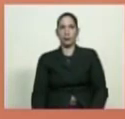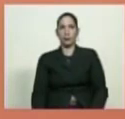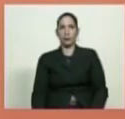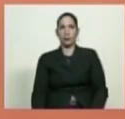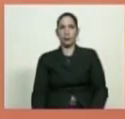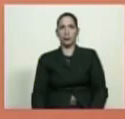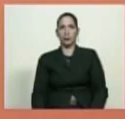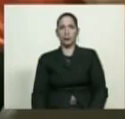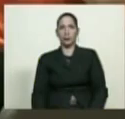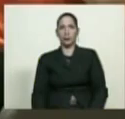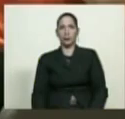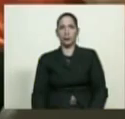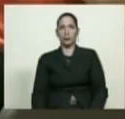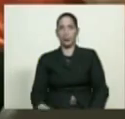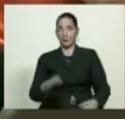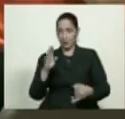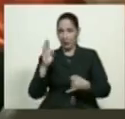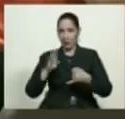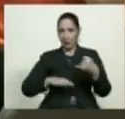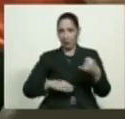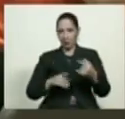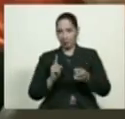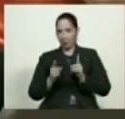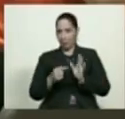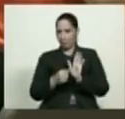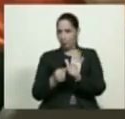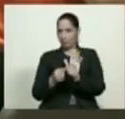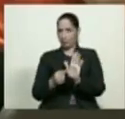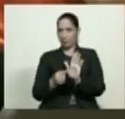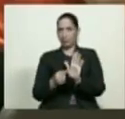Quería mostrarles para finalizar algo.